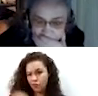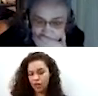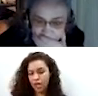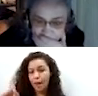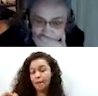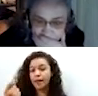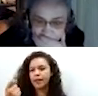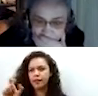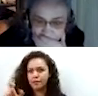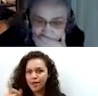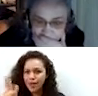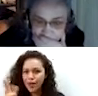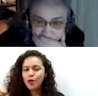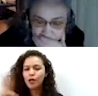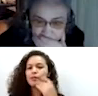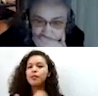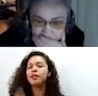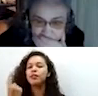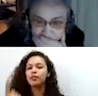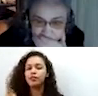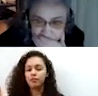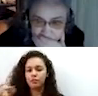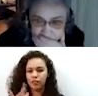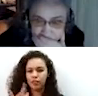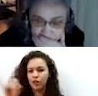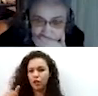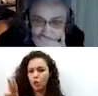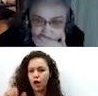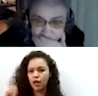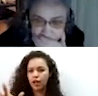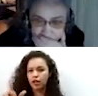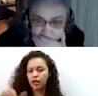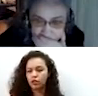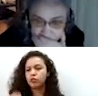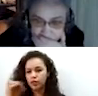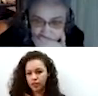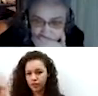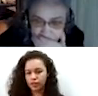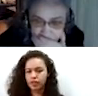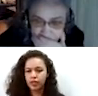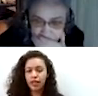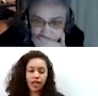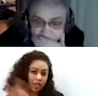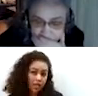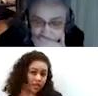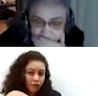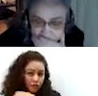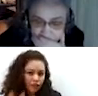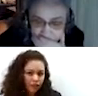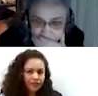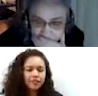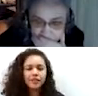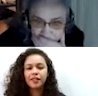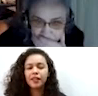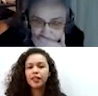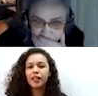julio de 2021. Muchas gracias, Juan Carlos. Te lo haremos explicar a